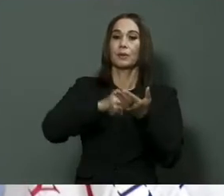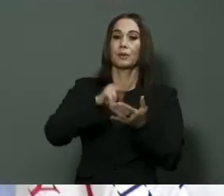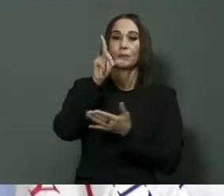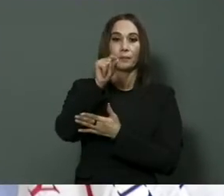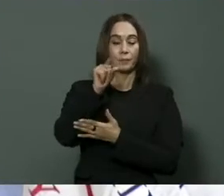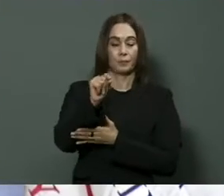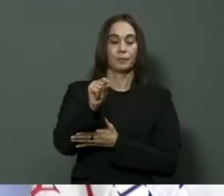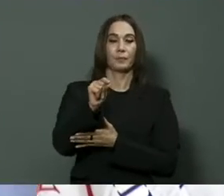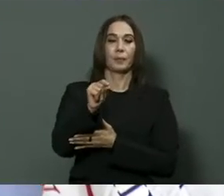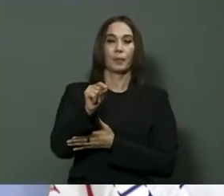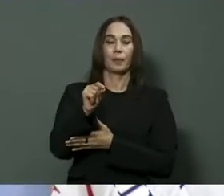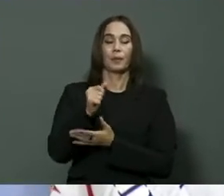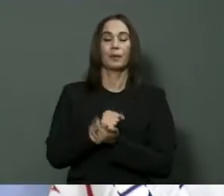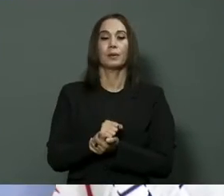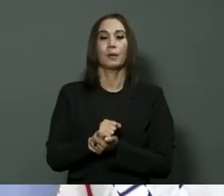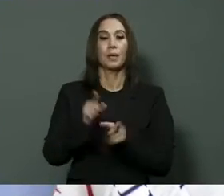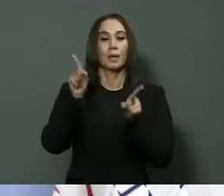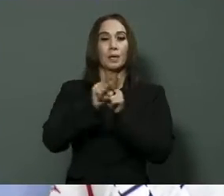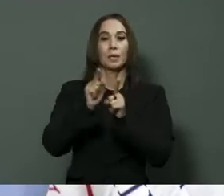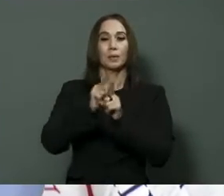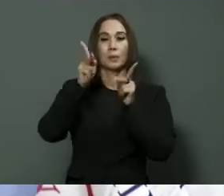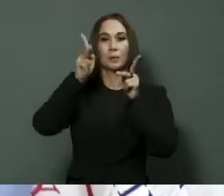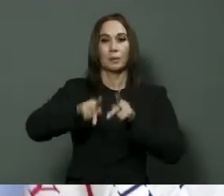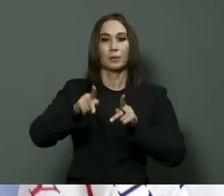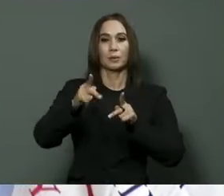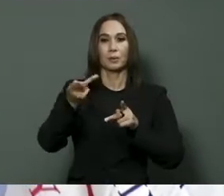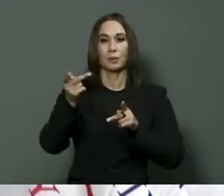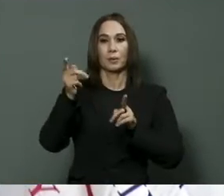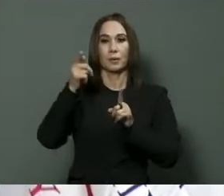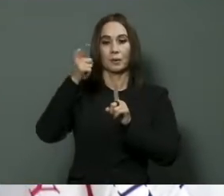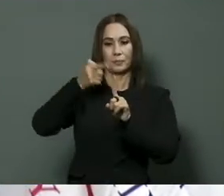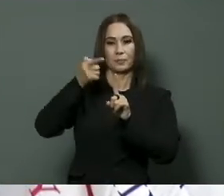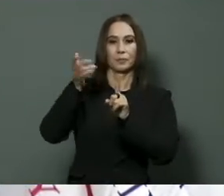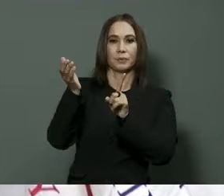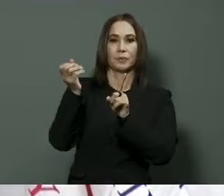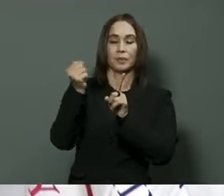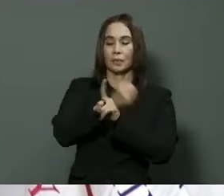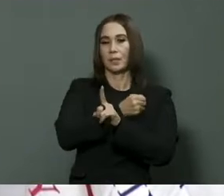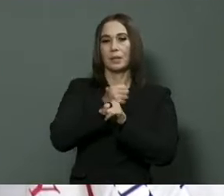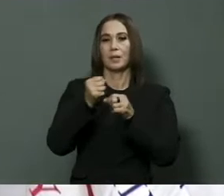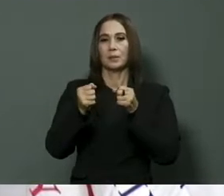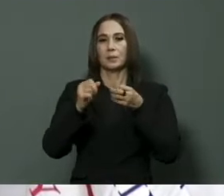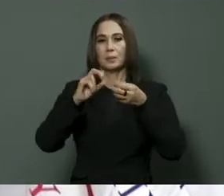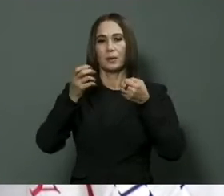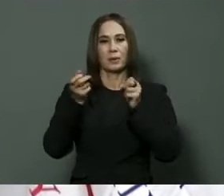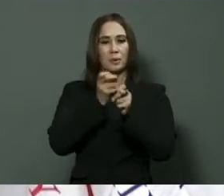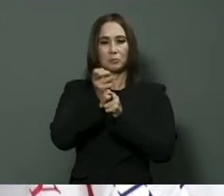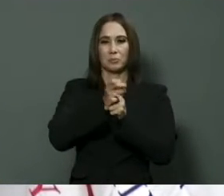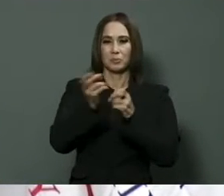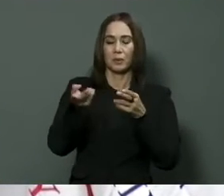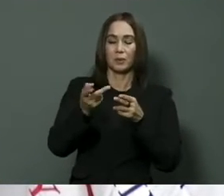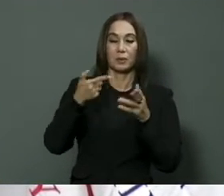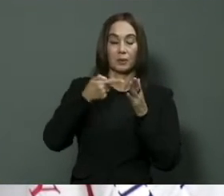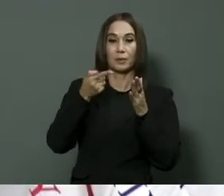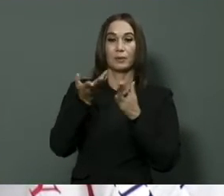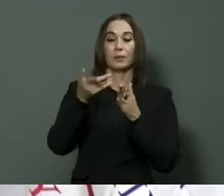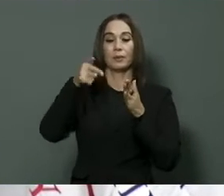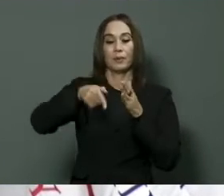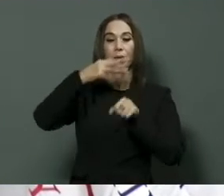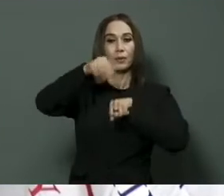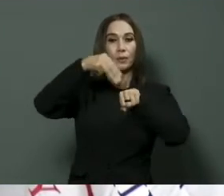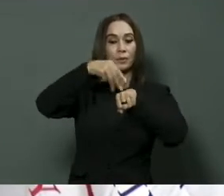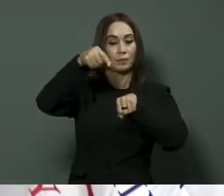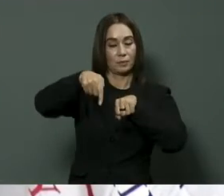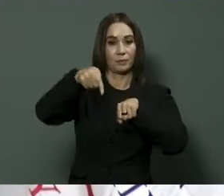El porcentaje de personas heridas con arma de fuego en el municipio es mayor al porcentaje por esta